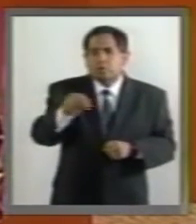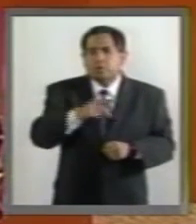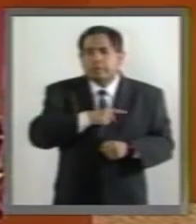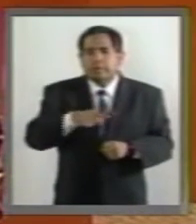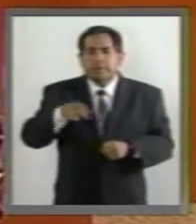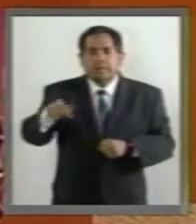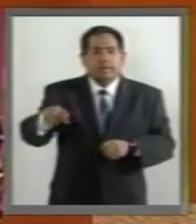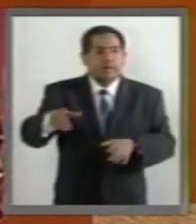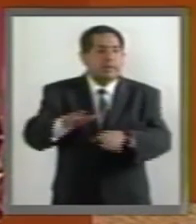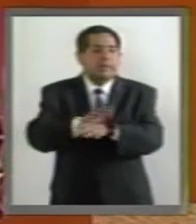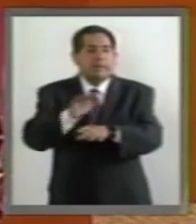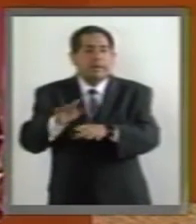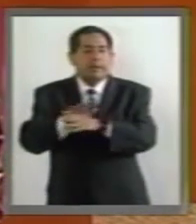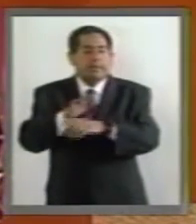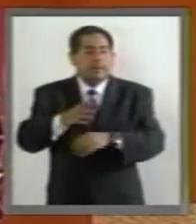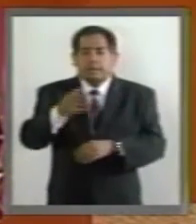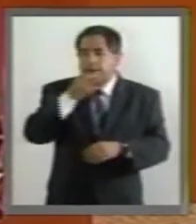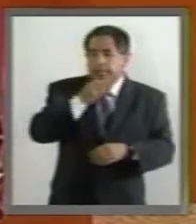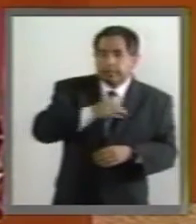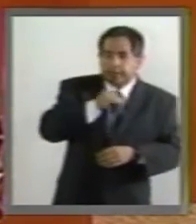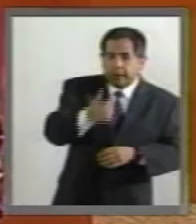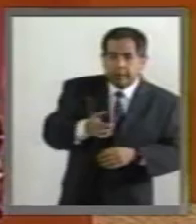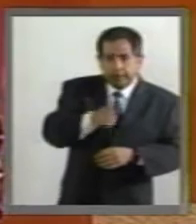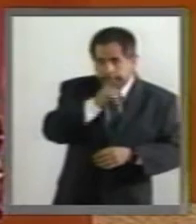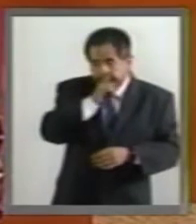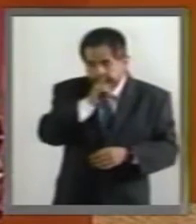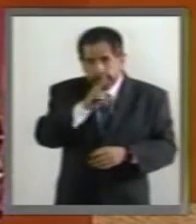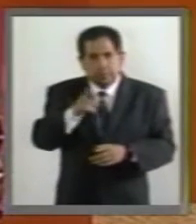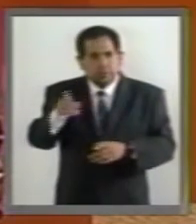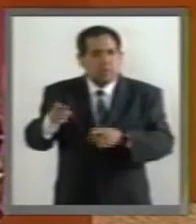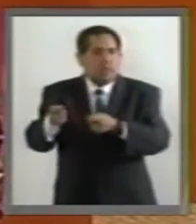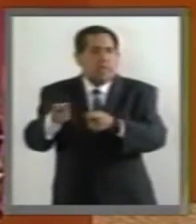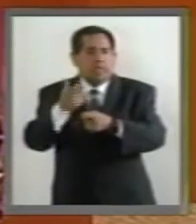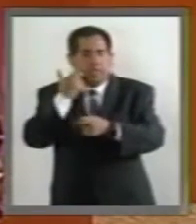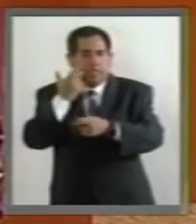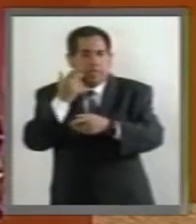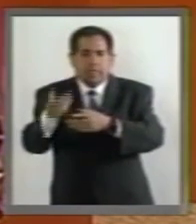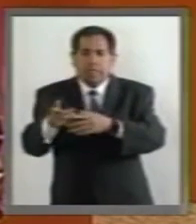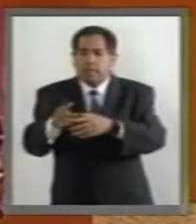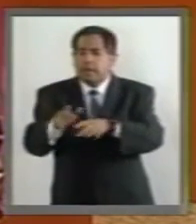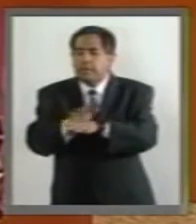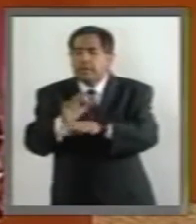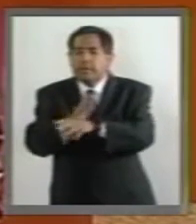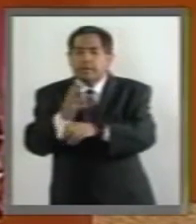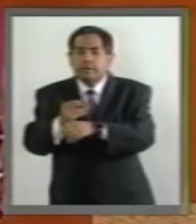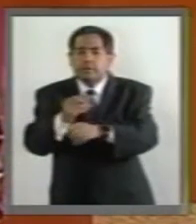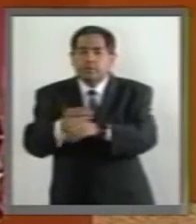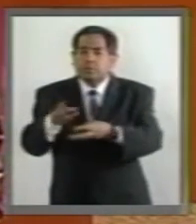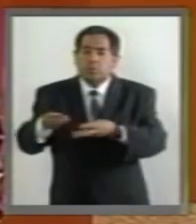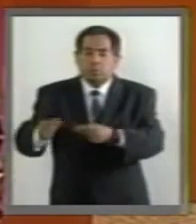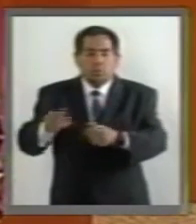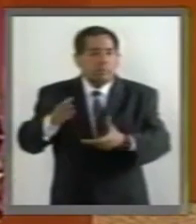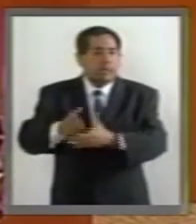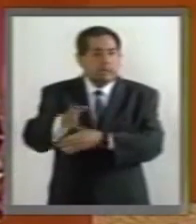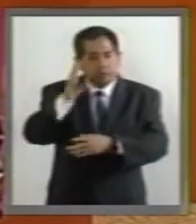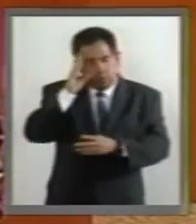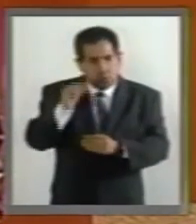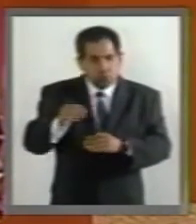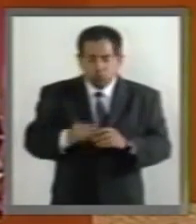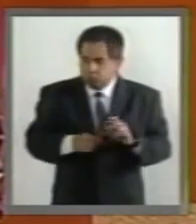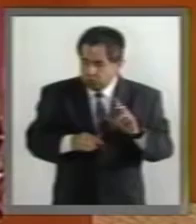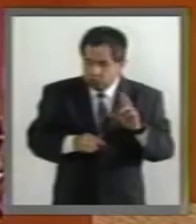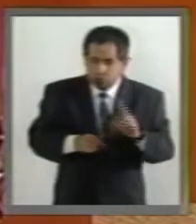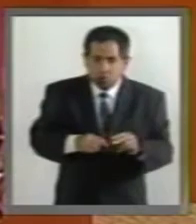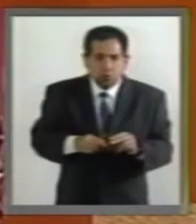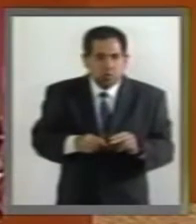esta discrecionalidad que se refleja en un manejo discrecional y lleva, por supuesto, a